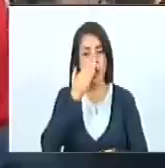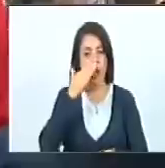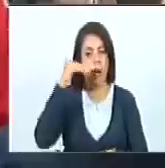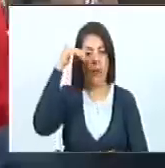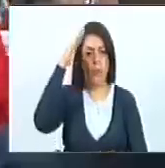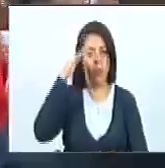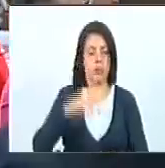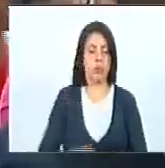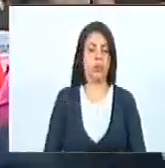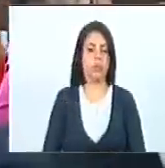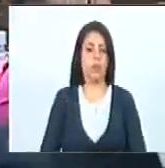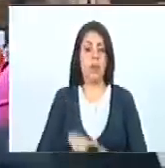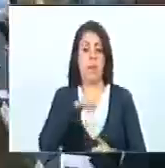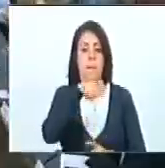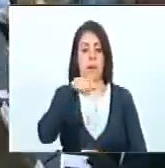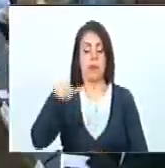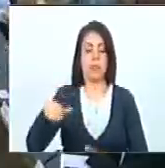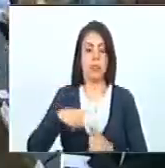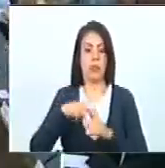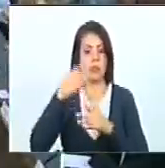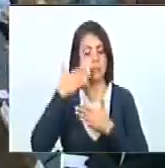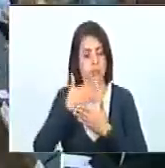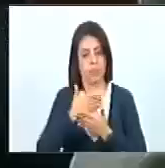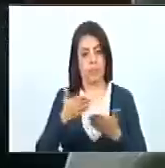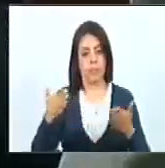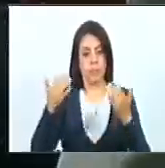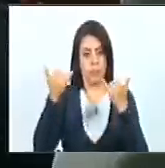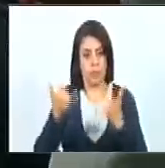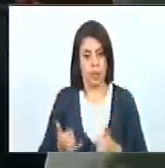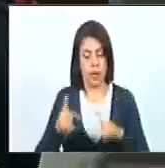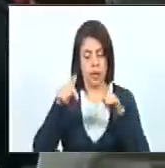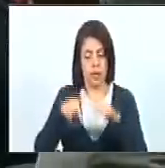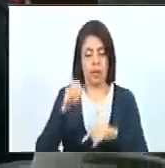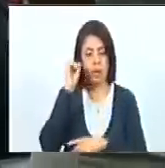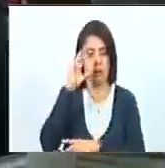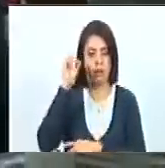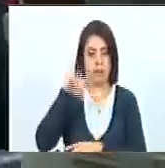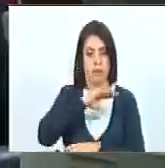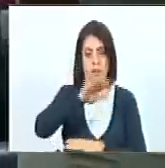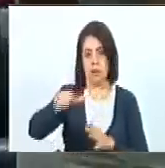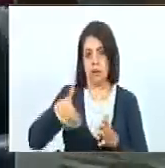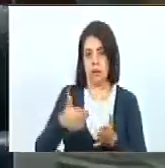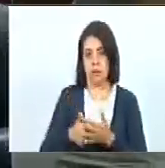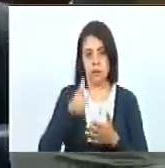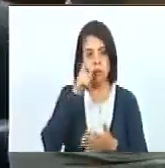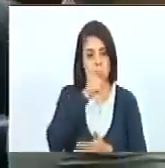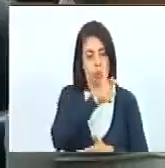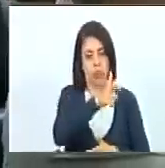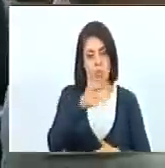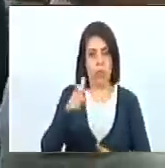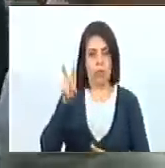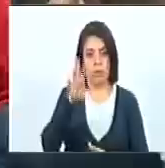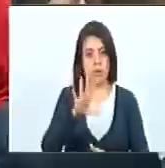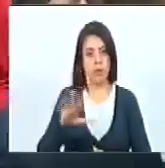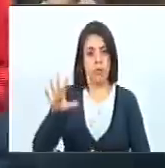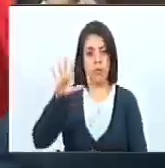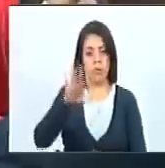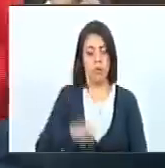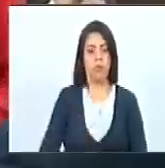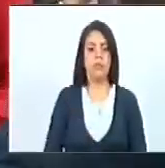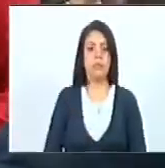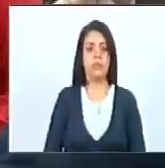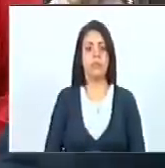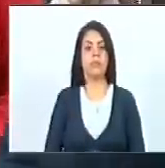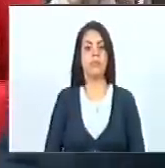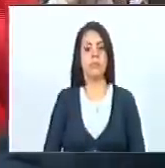Mayores. Personas que se merecen de esta Asamblea Nacional y de todo el pueblo de Venezuela